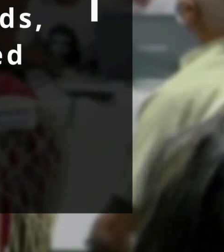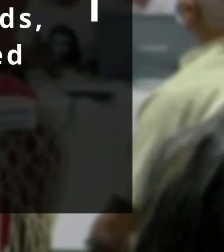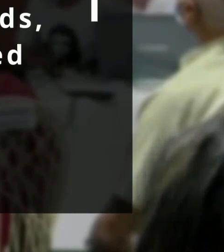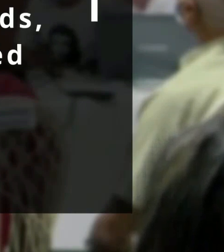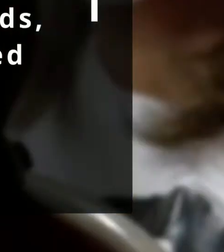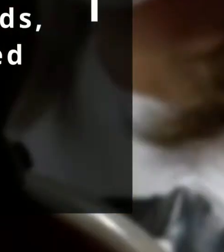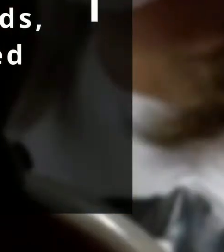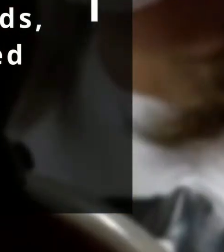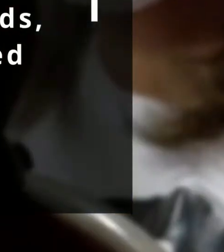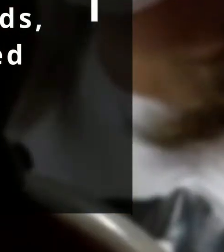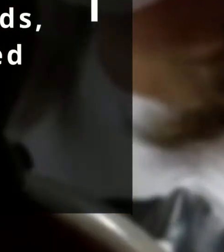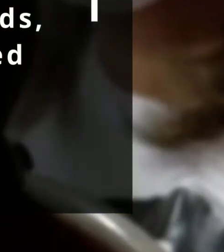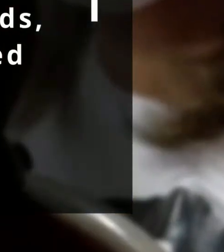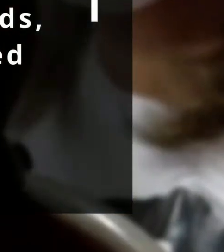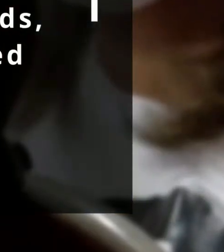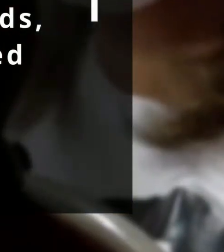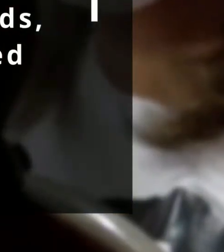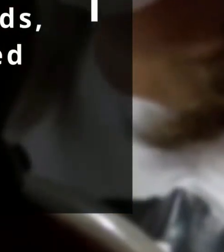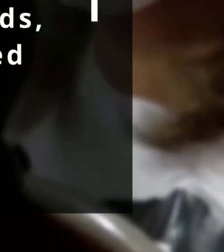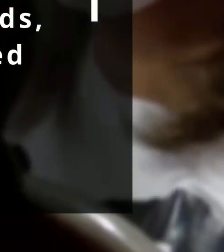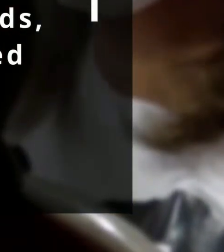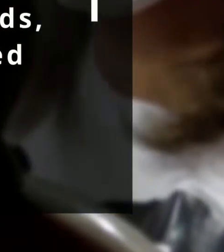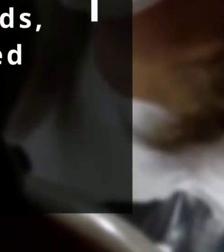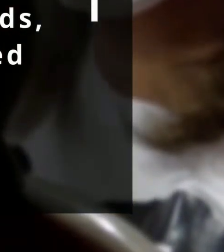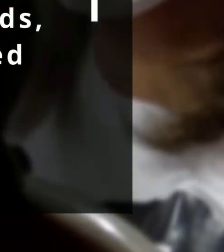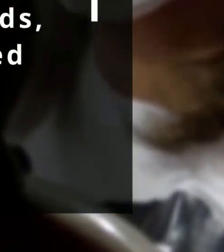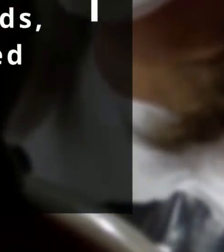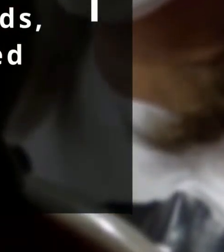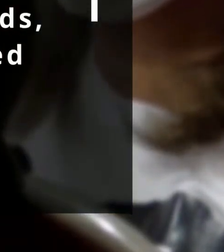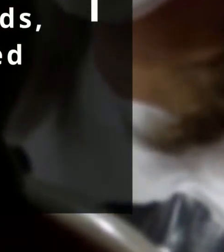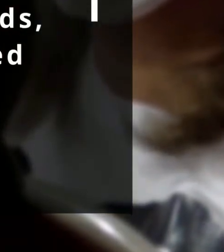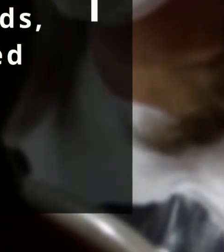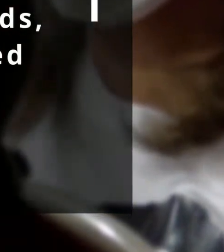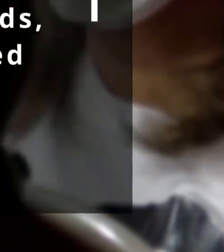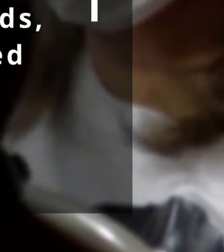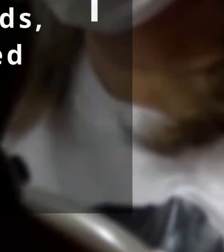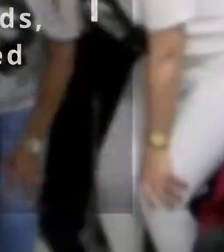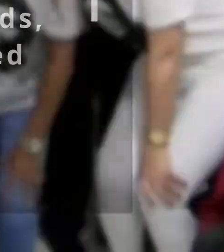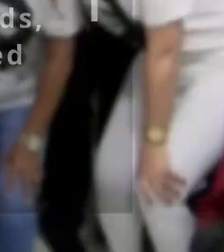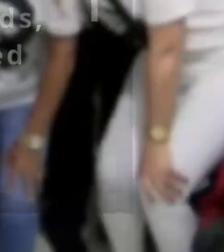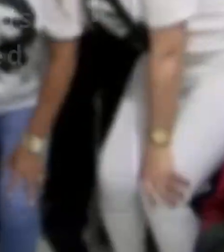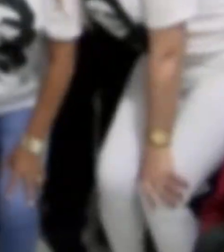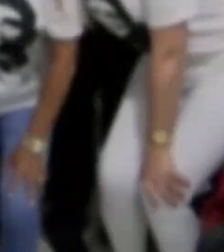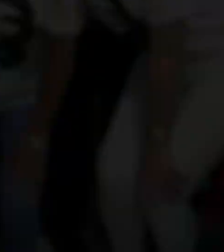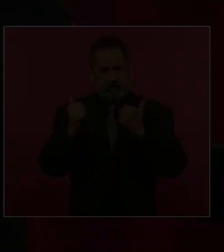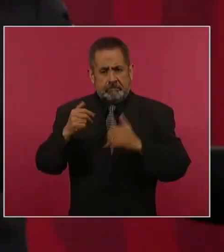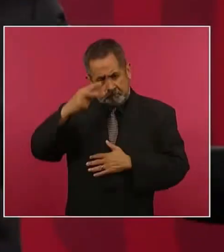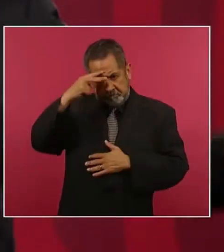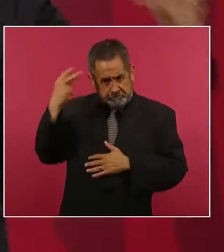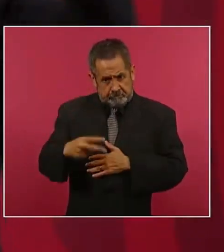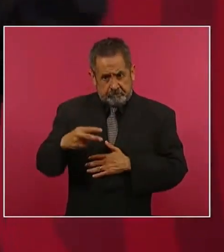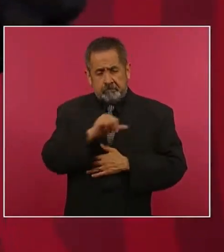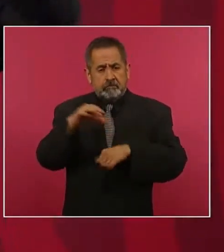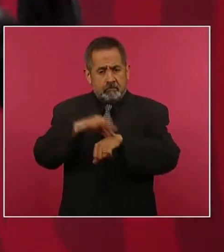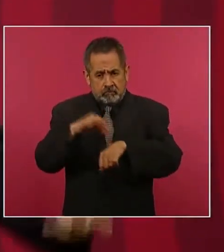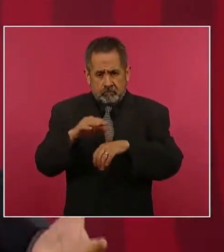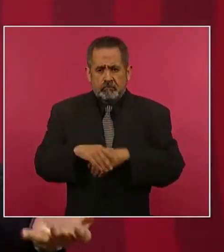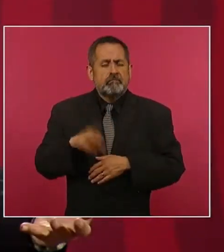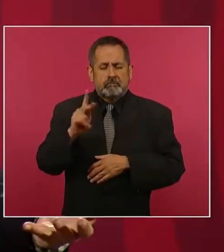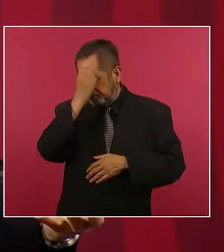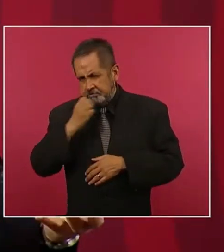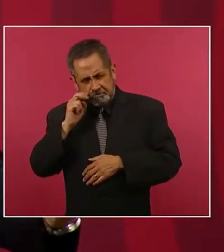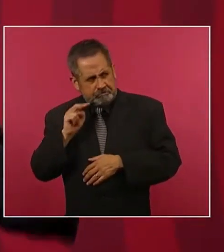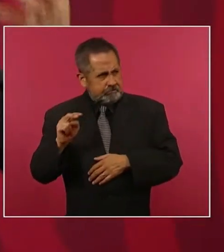del trabajador no ha sido acorde a sus cánones establecidos, el dinero es confiscado y la familia nunca tendrá acceso al mismo. Pero lo tenemos